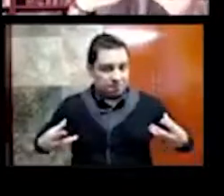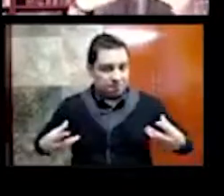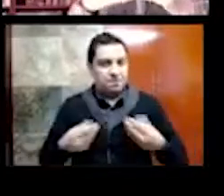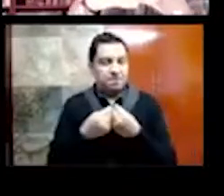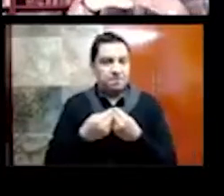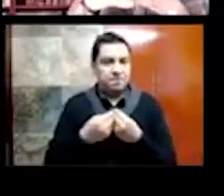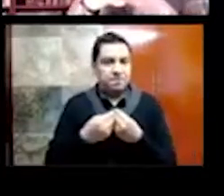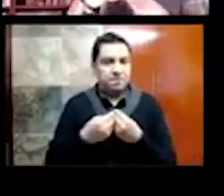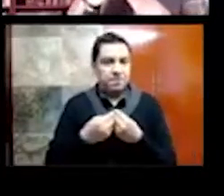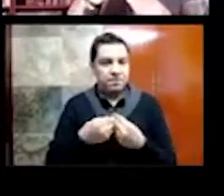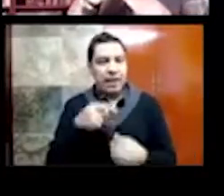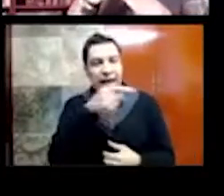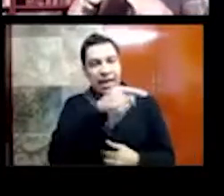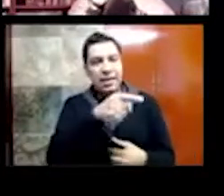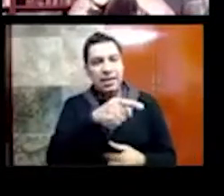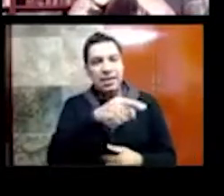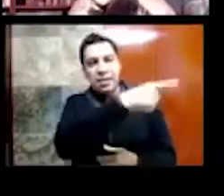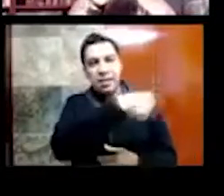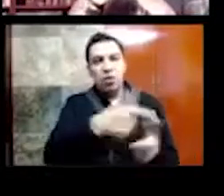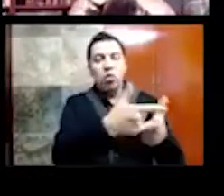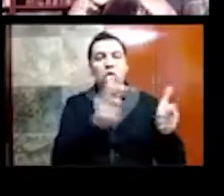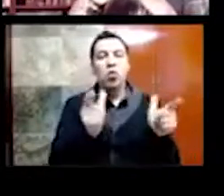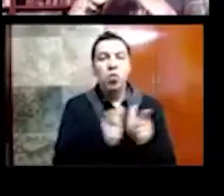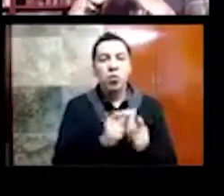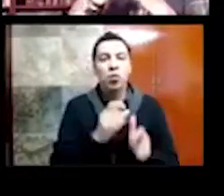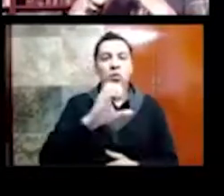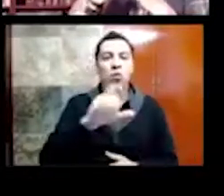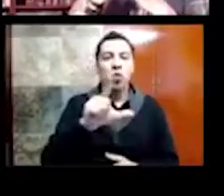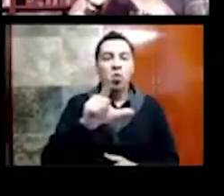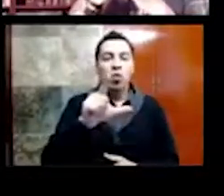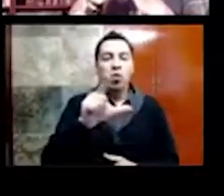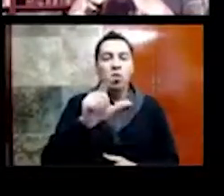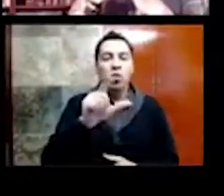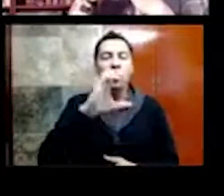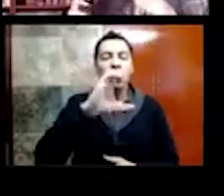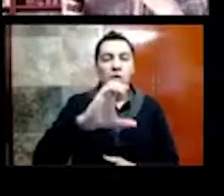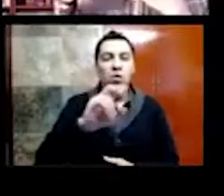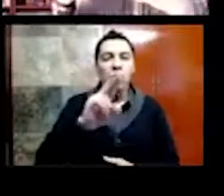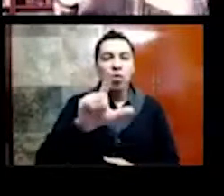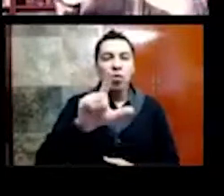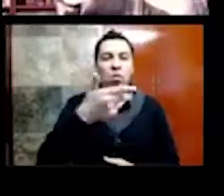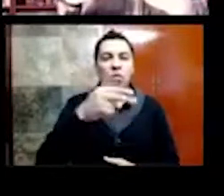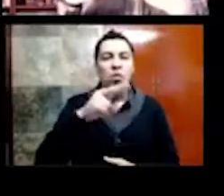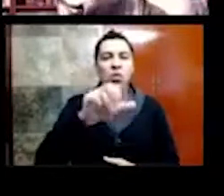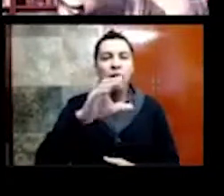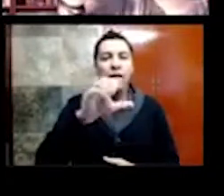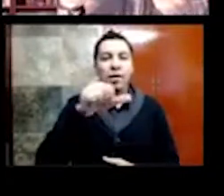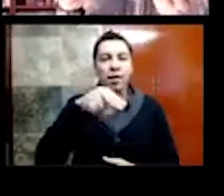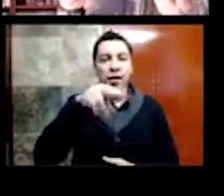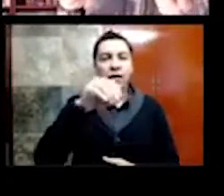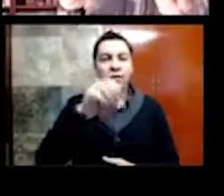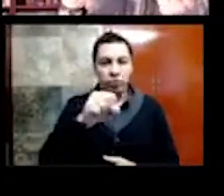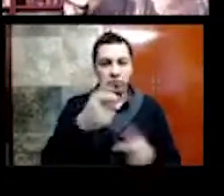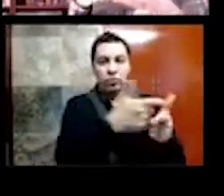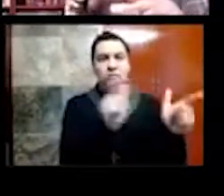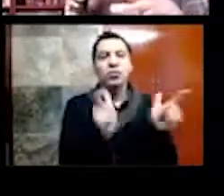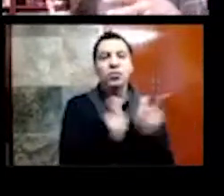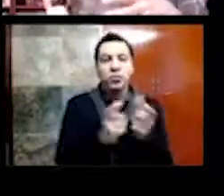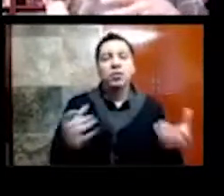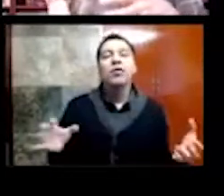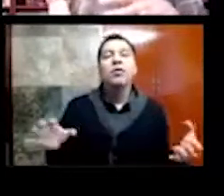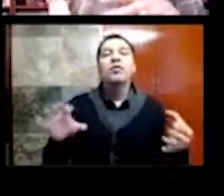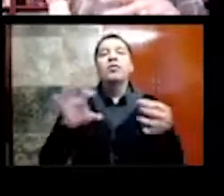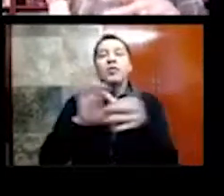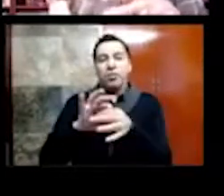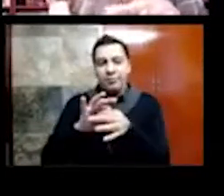mexica que recibirá el nombre ni más ni menos del fenómeno consecuente al sacrificio